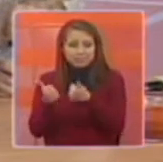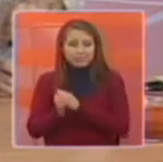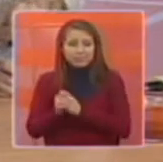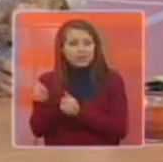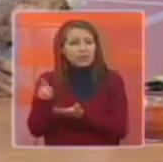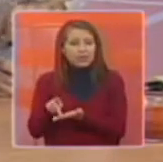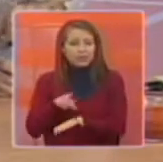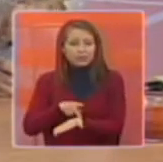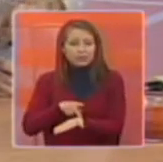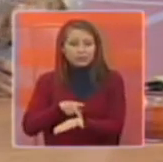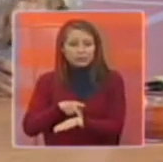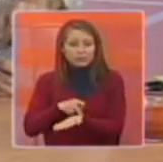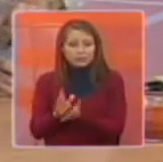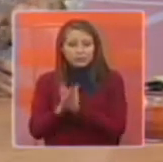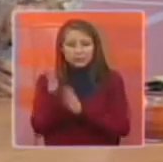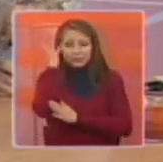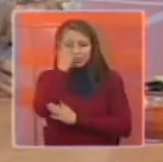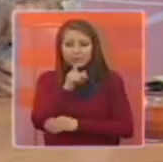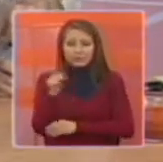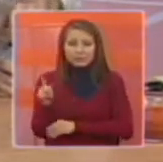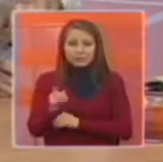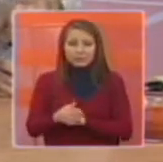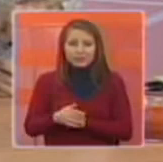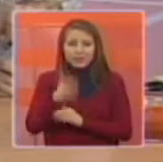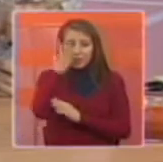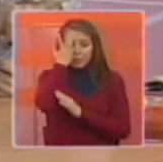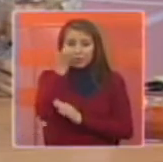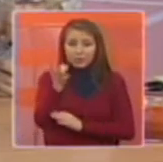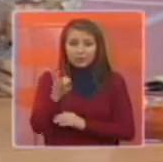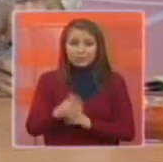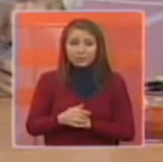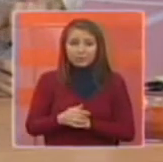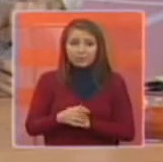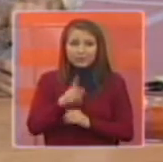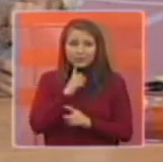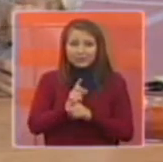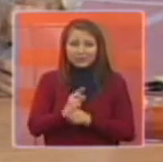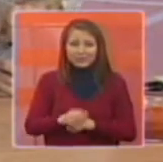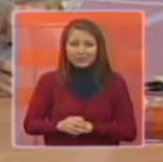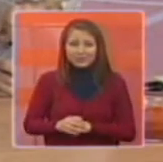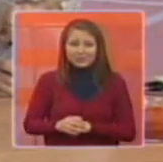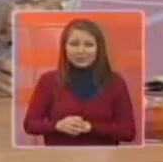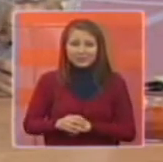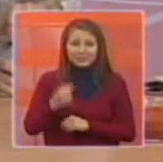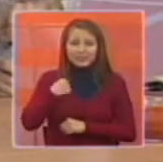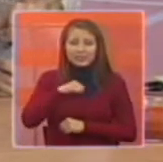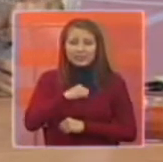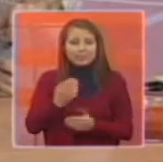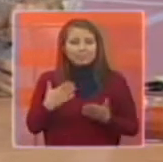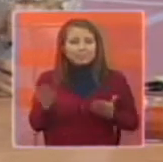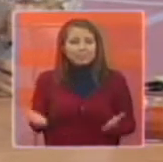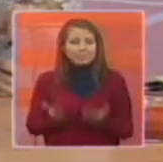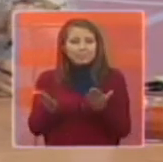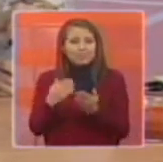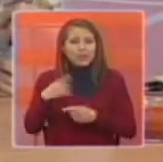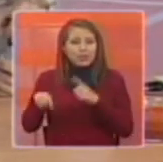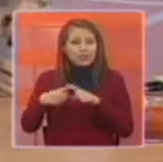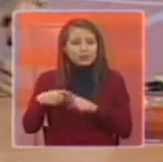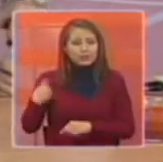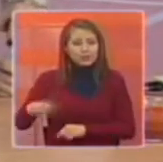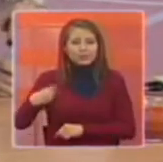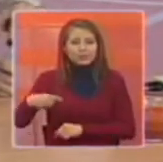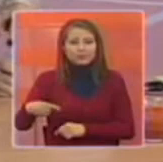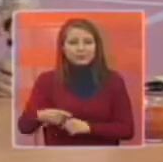programa tan lindo. Y porque realmente nos sube el ánimo todos los días porque